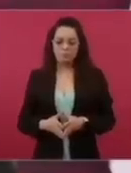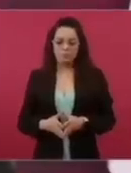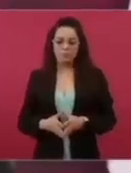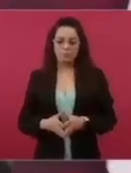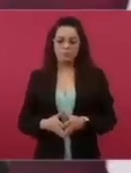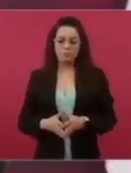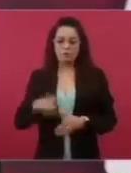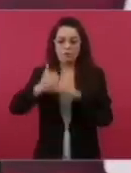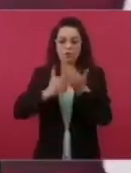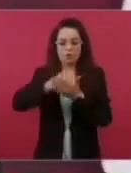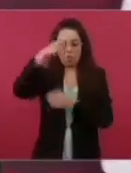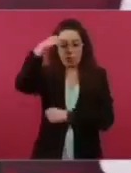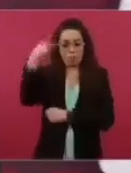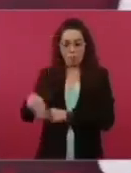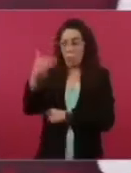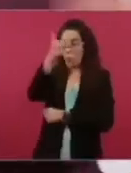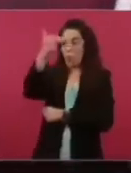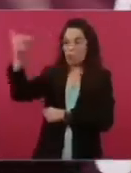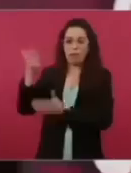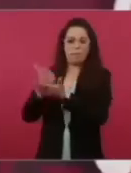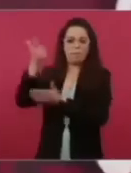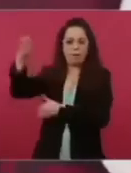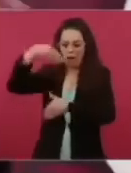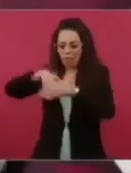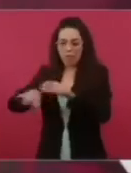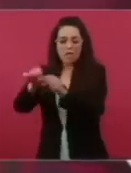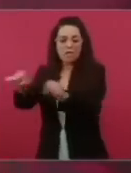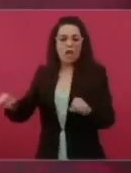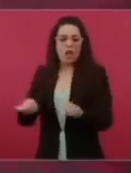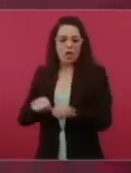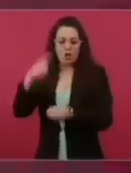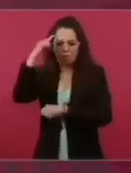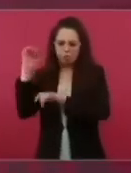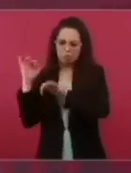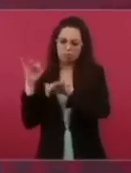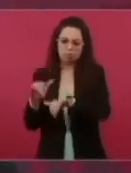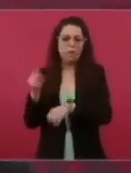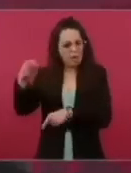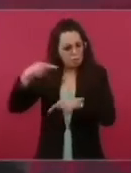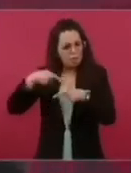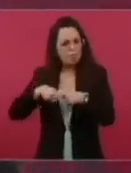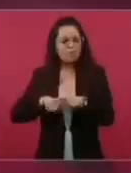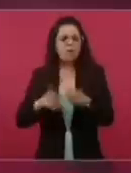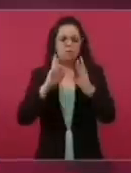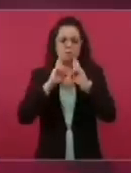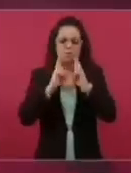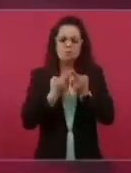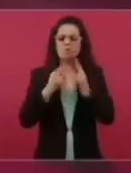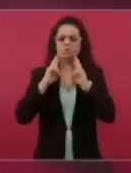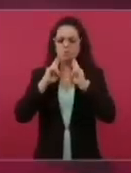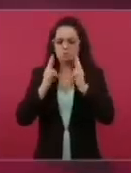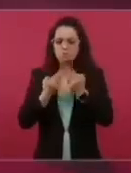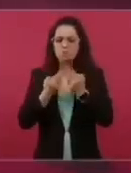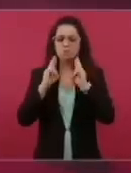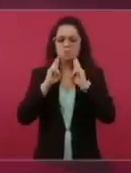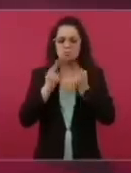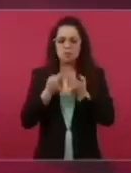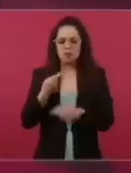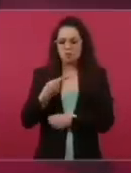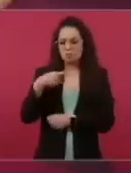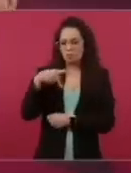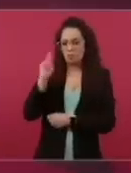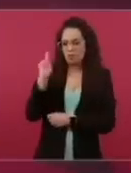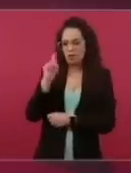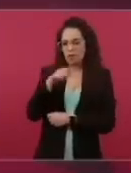de la Ciudad de México. Ahí un salón del hotel. Y empezaron, pero no aguantaron, o sea,